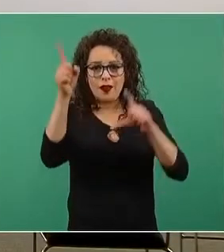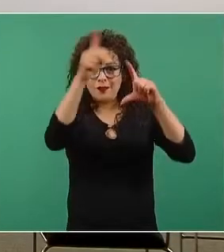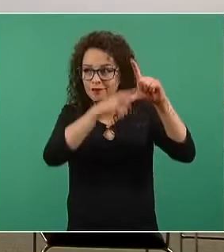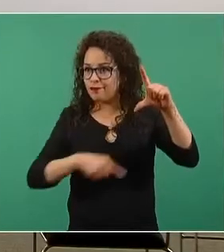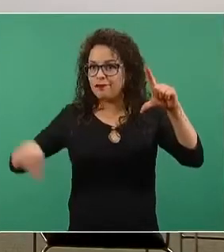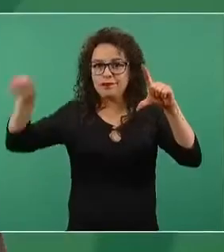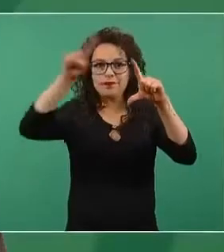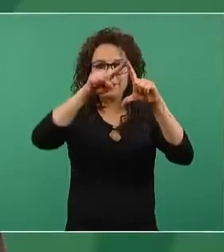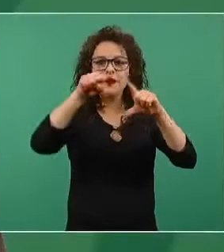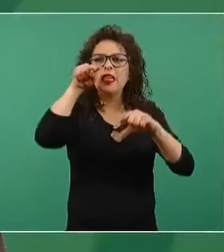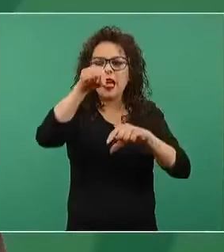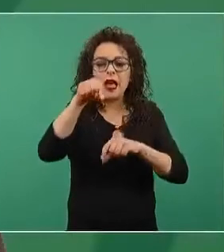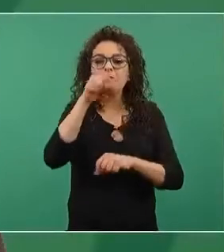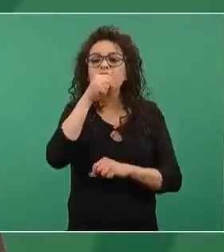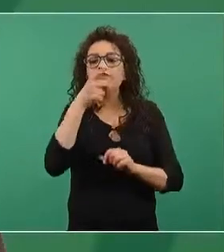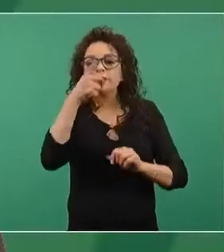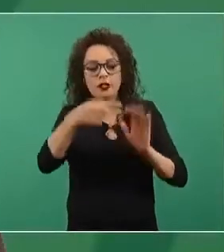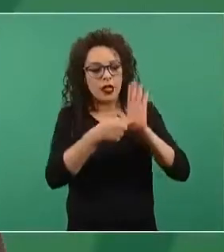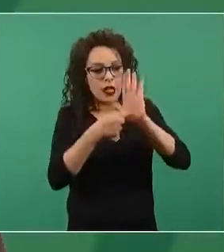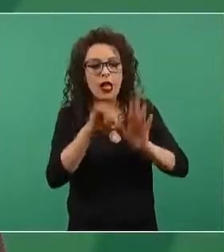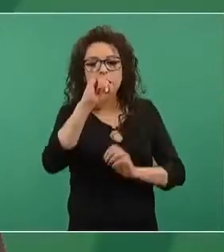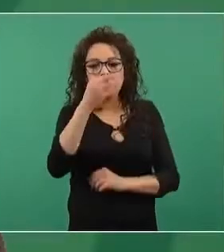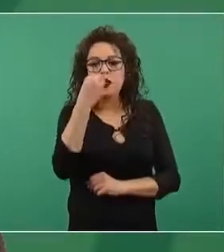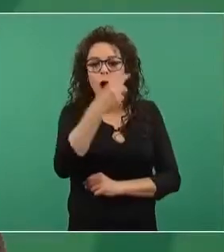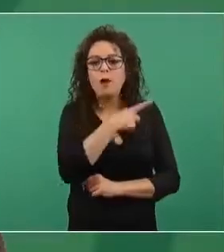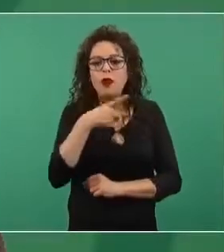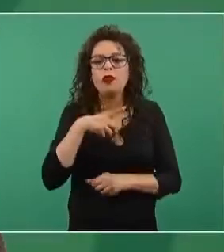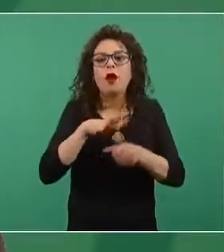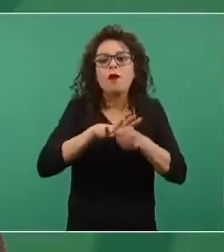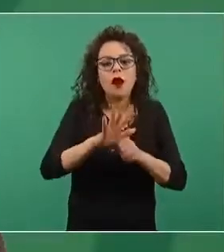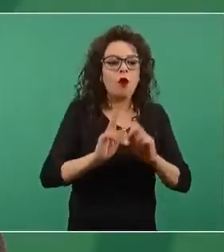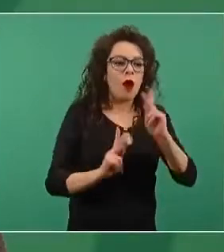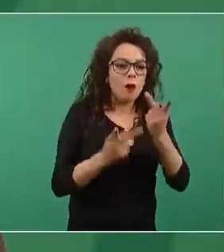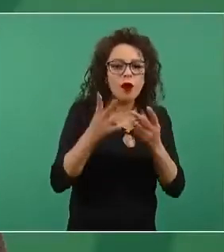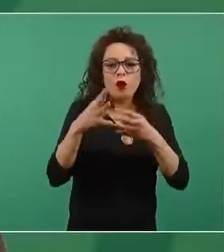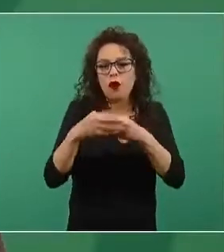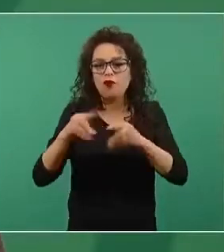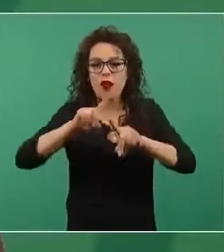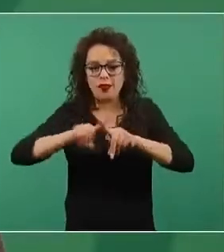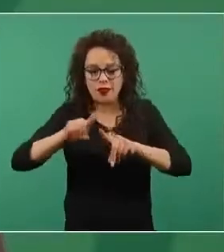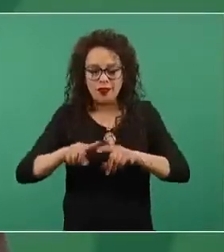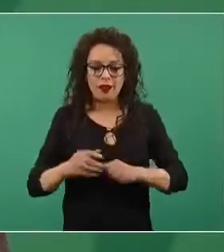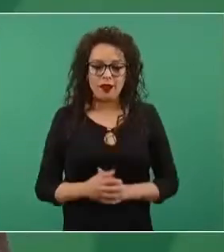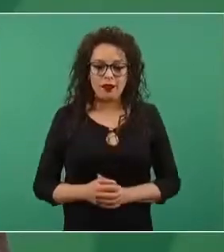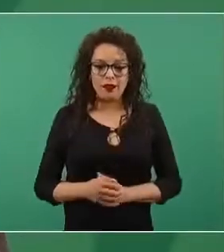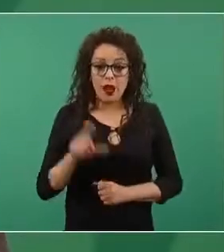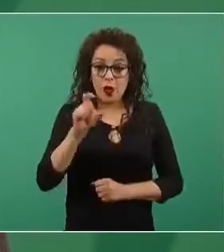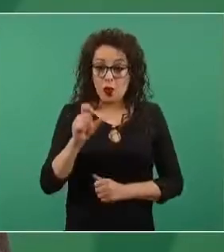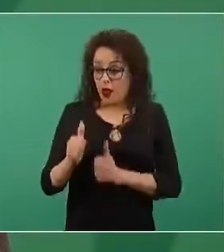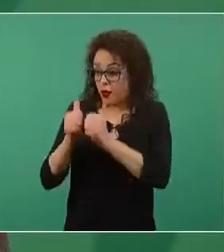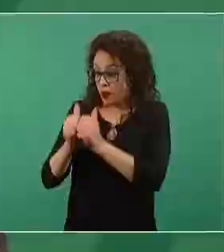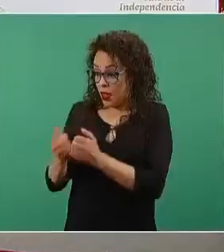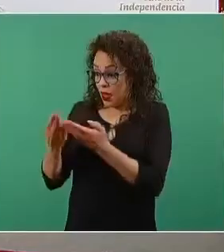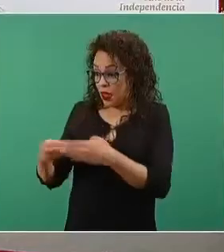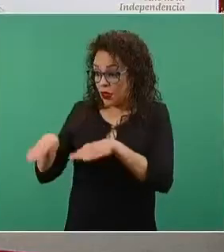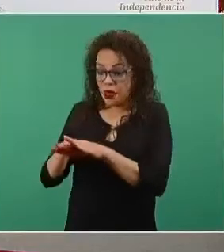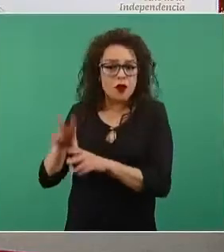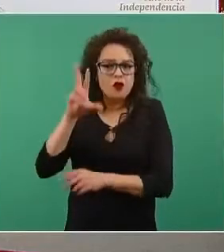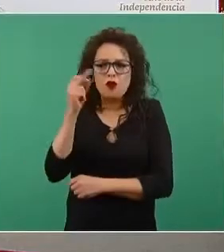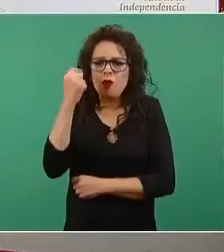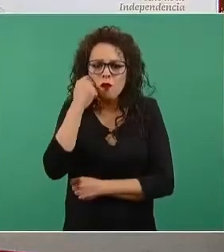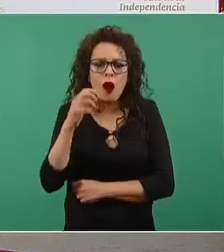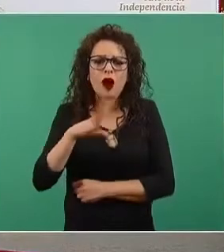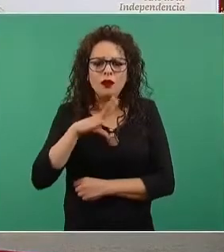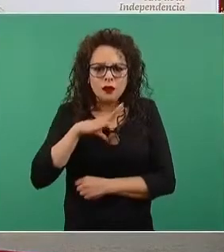y pues por qué no, a invitarlos a que aunque estemos confinados en casa, hay actividades que podemos realizar tanto